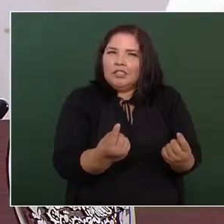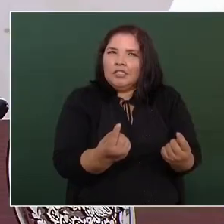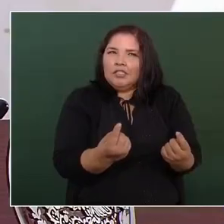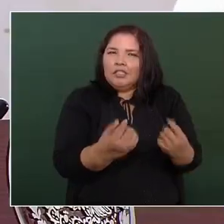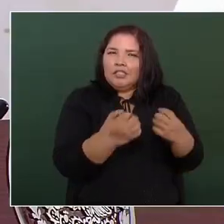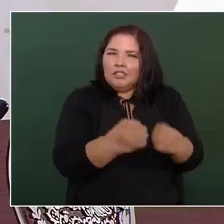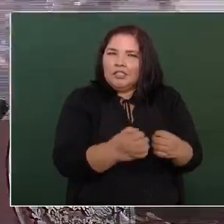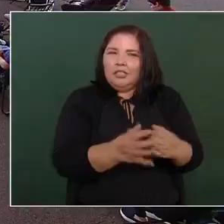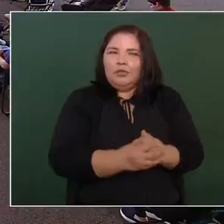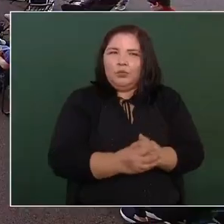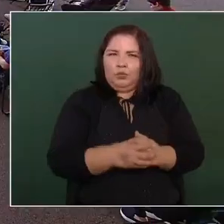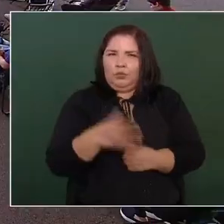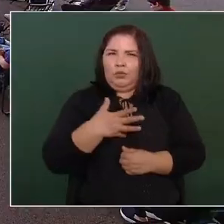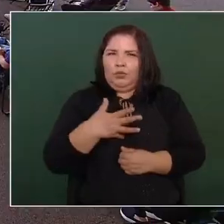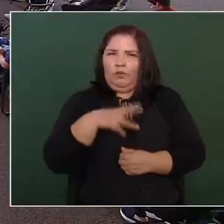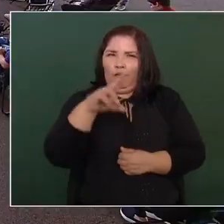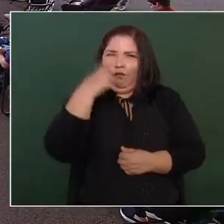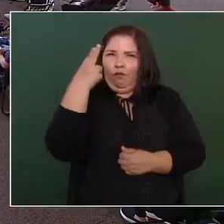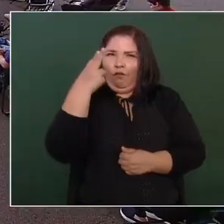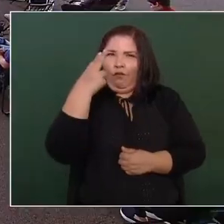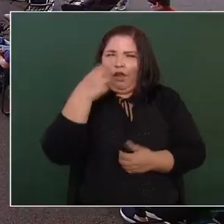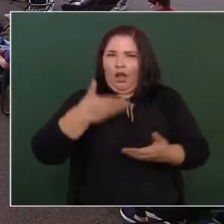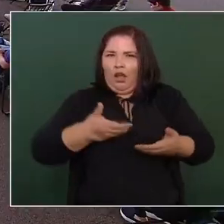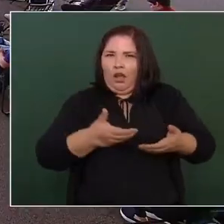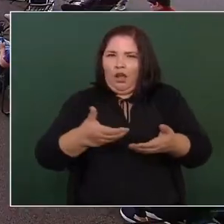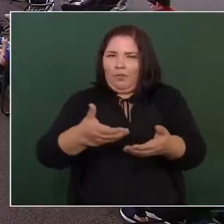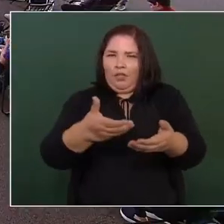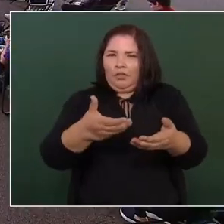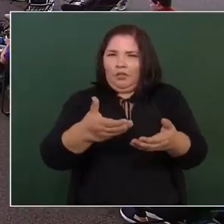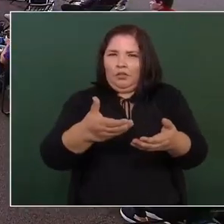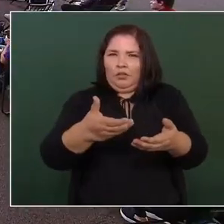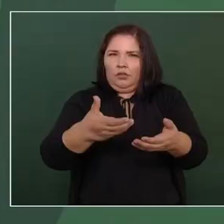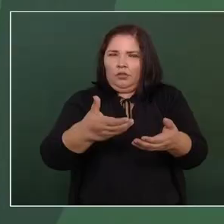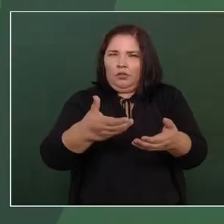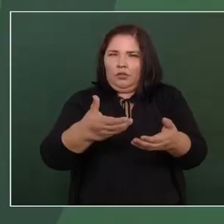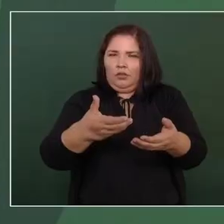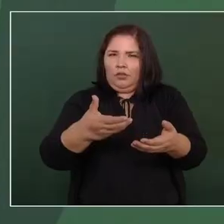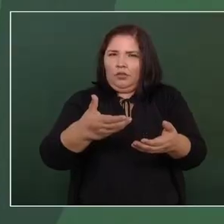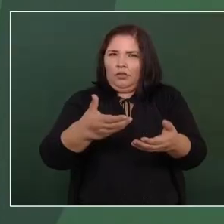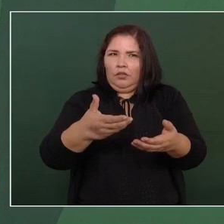¿La atiendes? Del camino. Del camino, o sea,